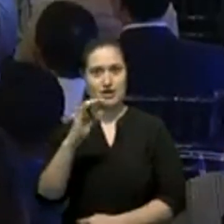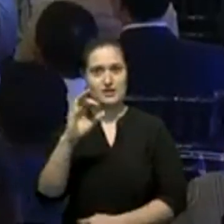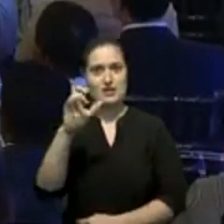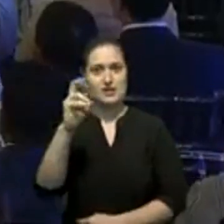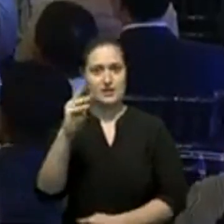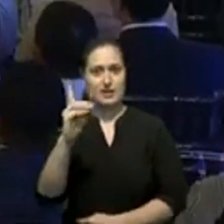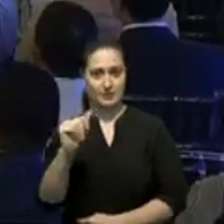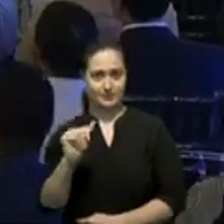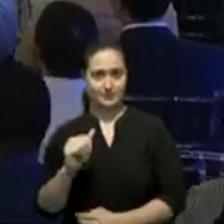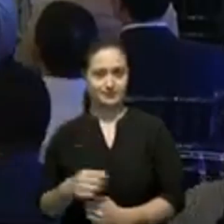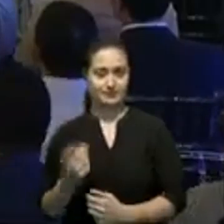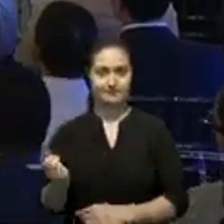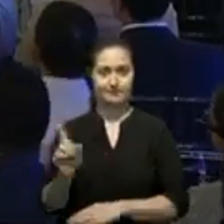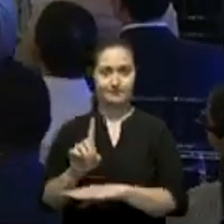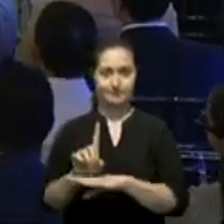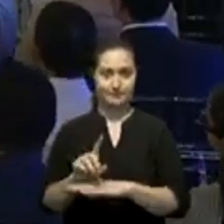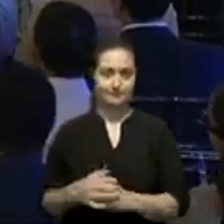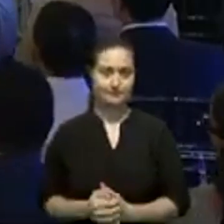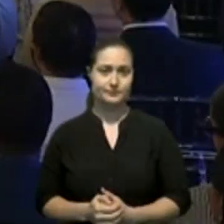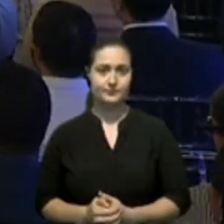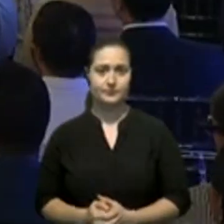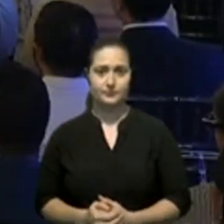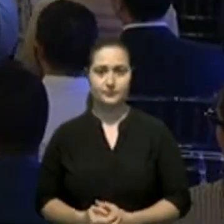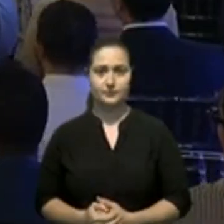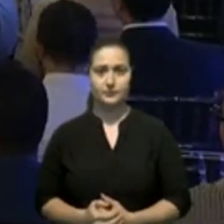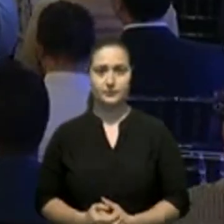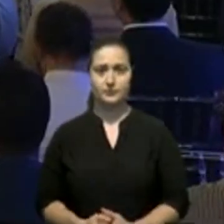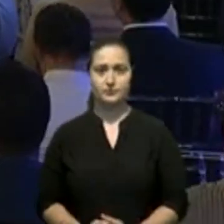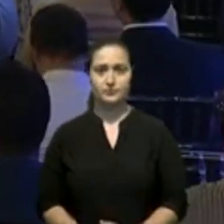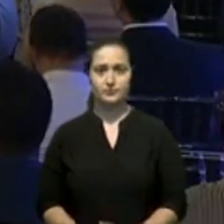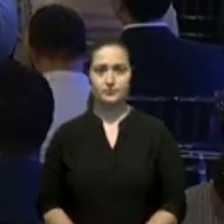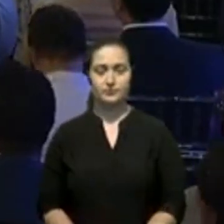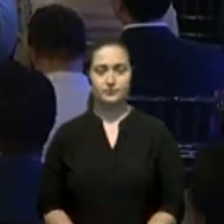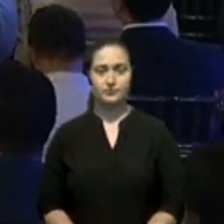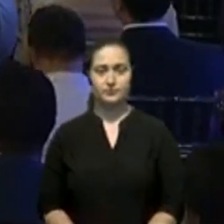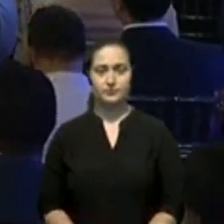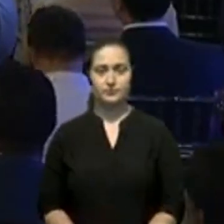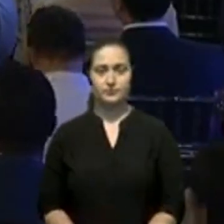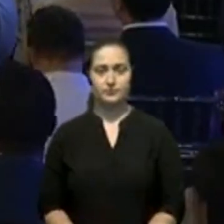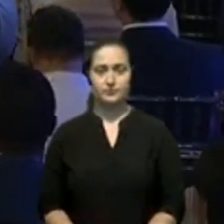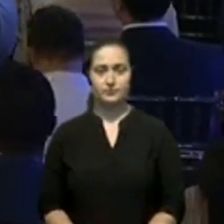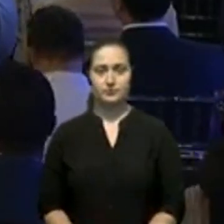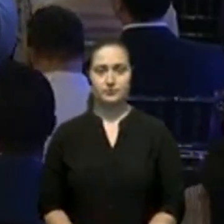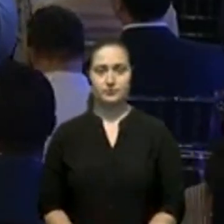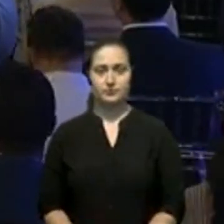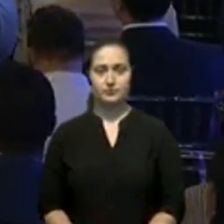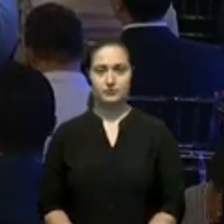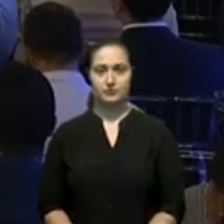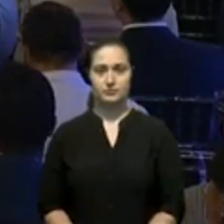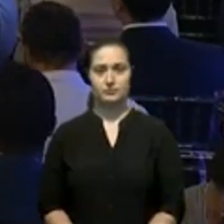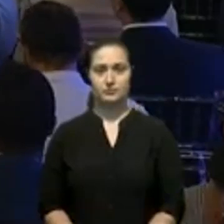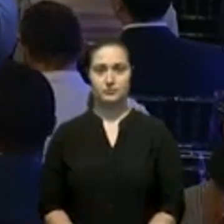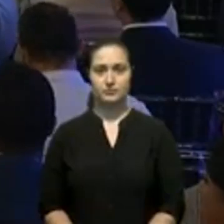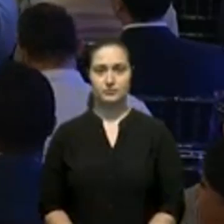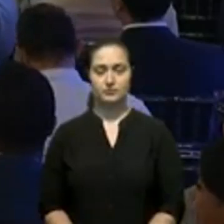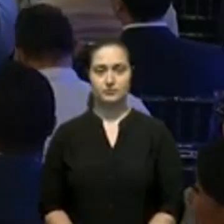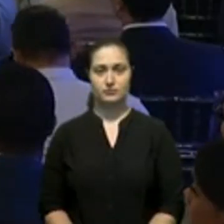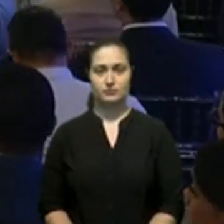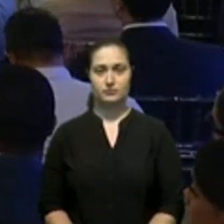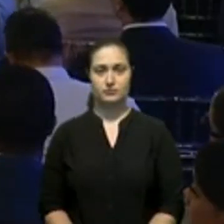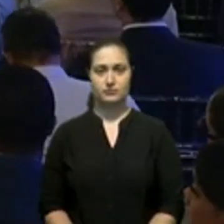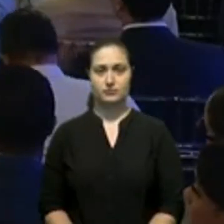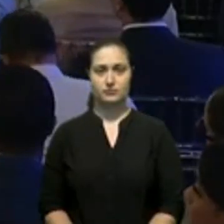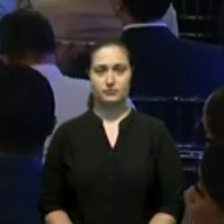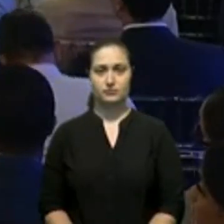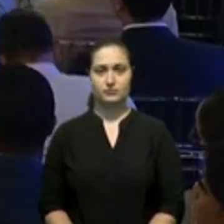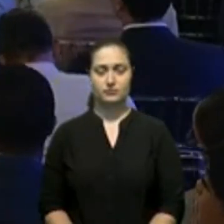es necesaria una reforma fiscal? Glenny, que estuvo con nosotros, Morrison, daba algunas explicaciones. Pero esta es mi